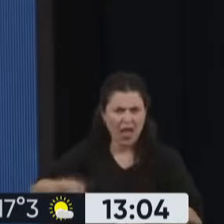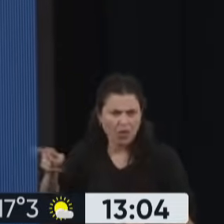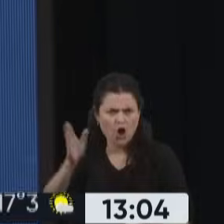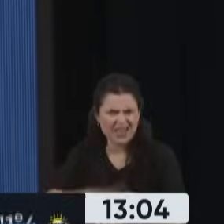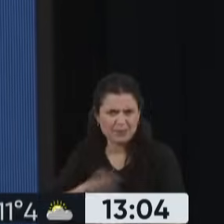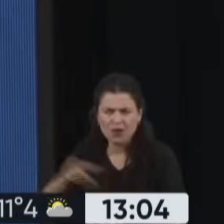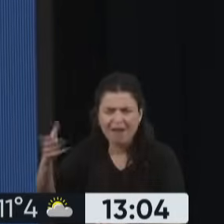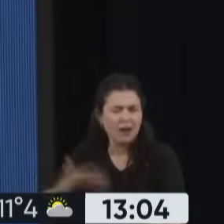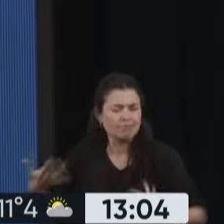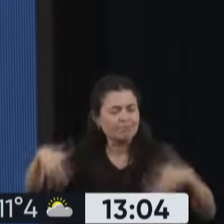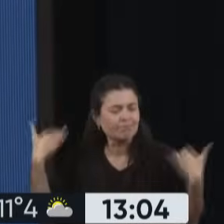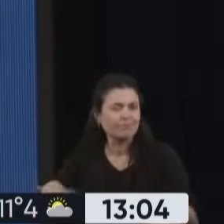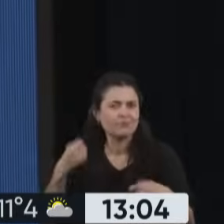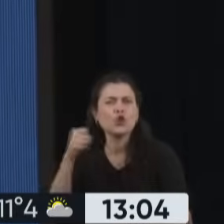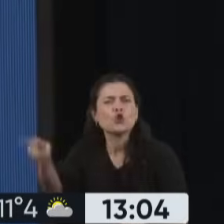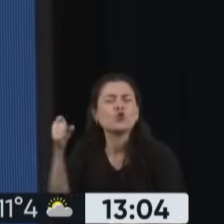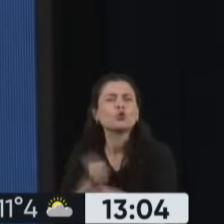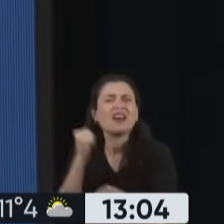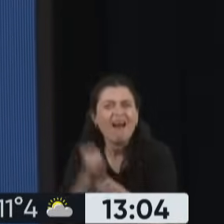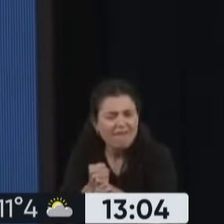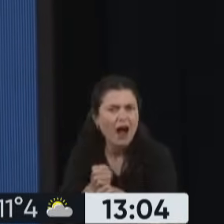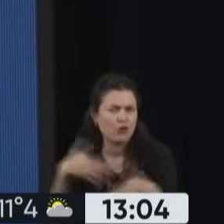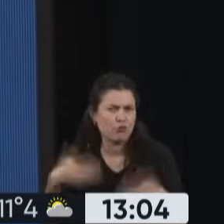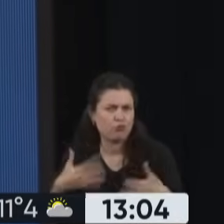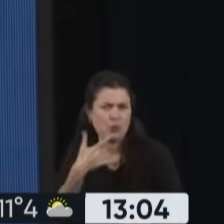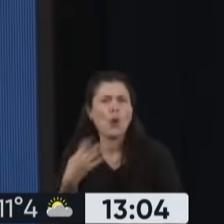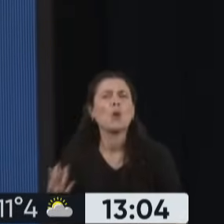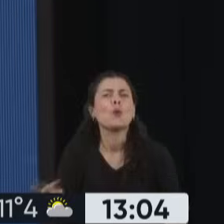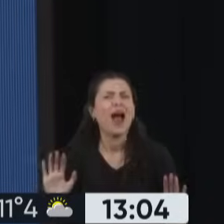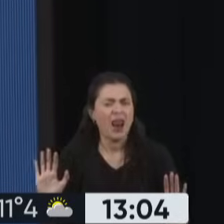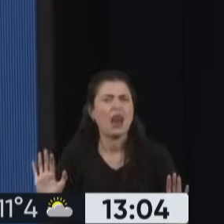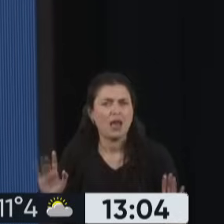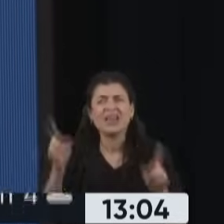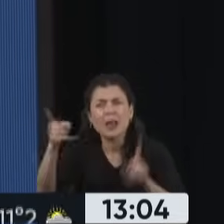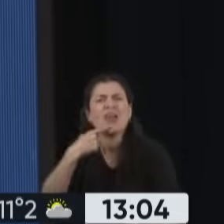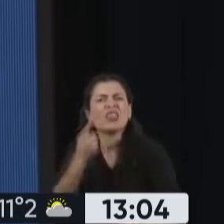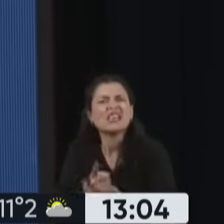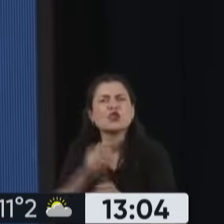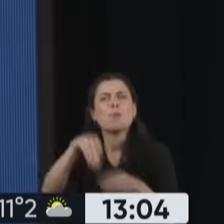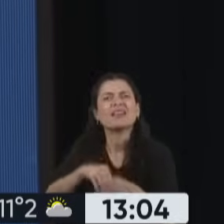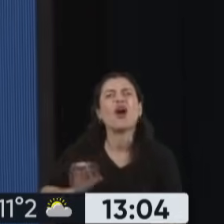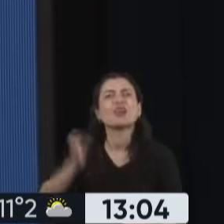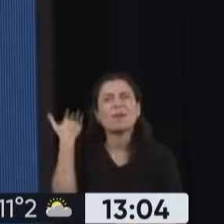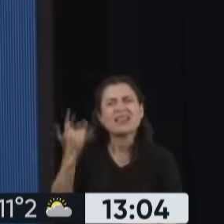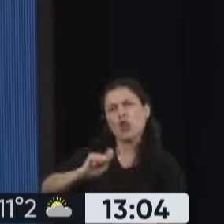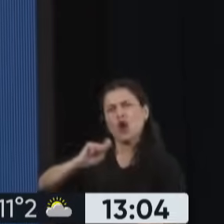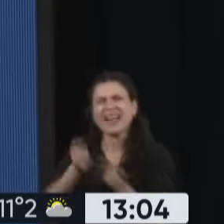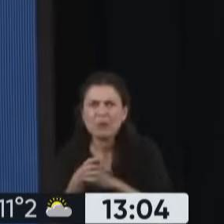gran responsable de la aceleración que tomó la reforma en la segunda parte del año pasado y que hace que